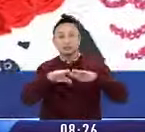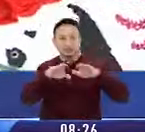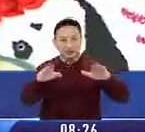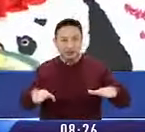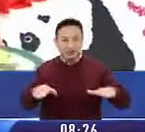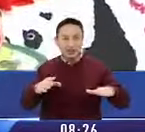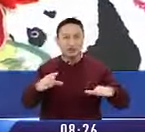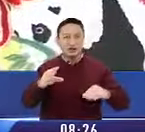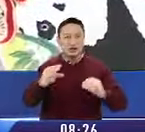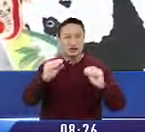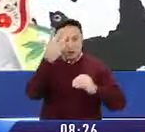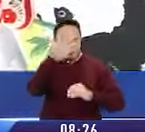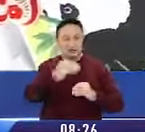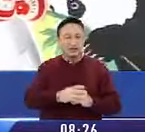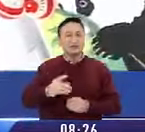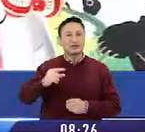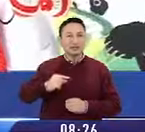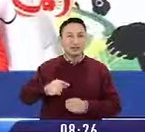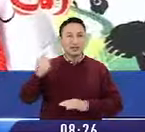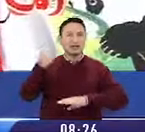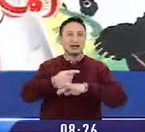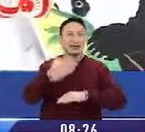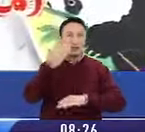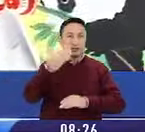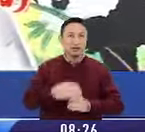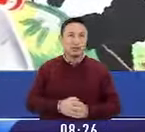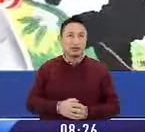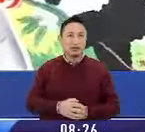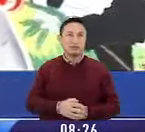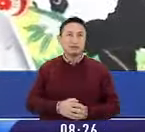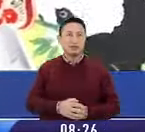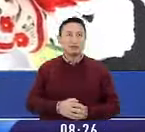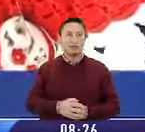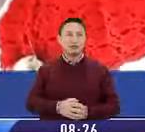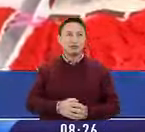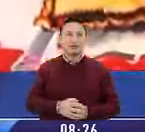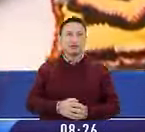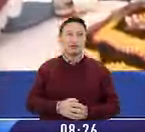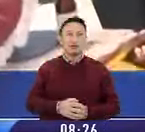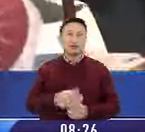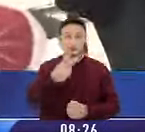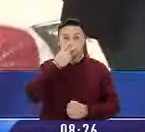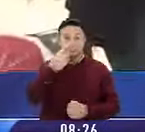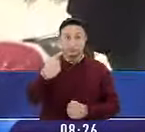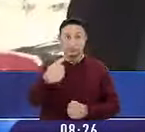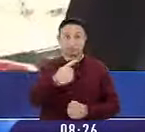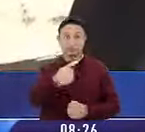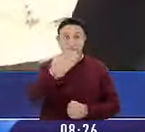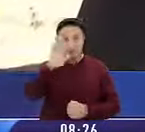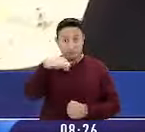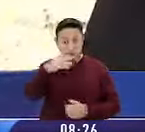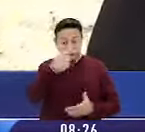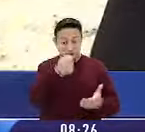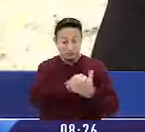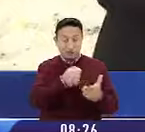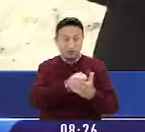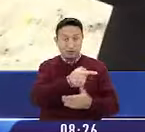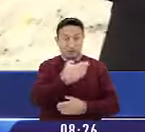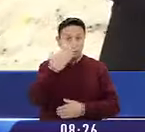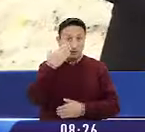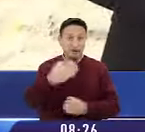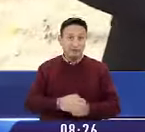detalles ahora del Día de la Madre. También tejí este bello corazón rojo. Miren ustedes, venga, venga y compre para la mamita.